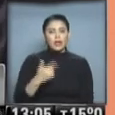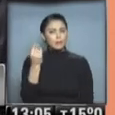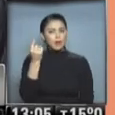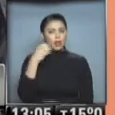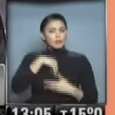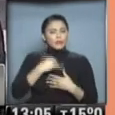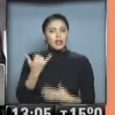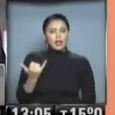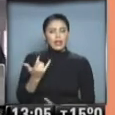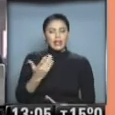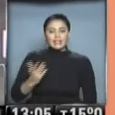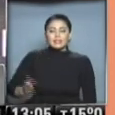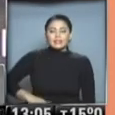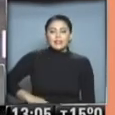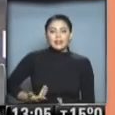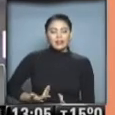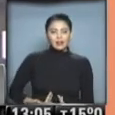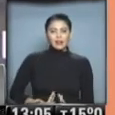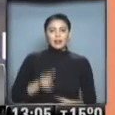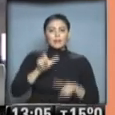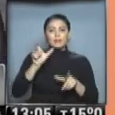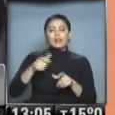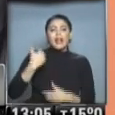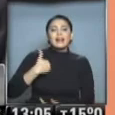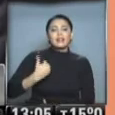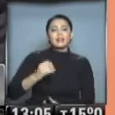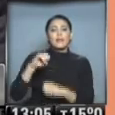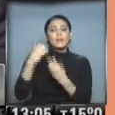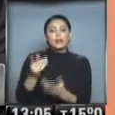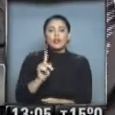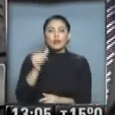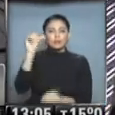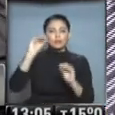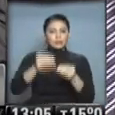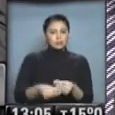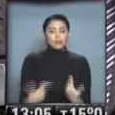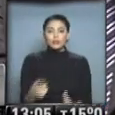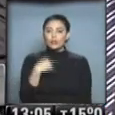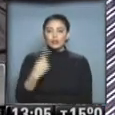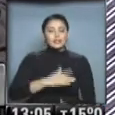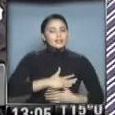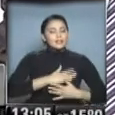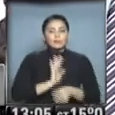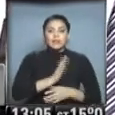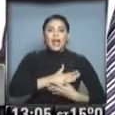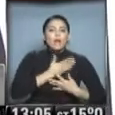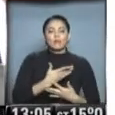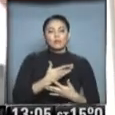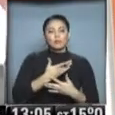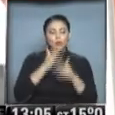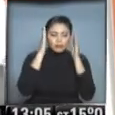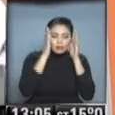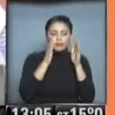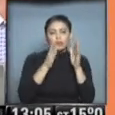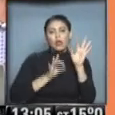que tiene ganas de que a la argentina le vaya bien y no le vaya bien en los personas lo mismo nosotros por eso nos enamoramos este proyecto con